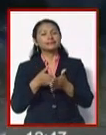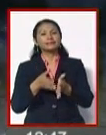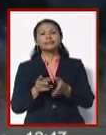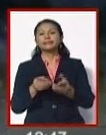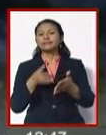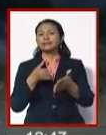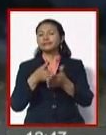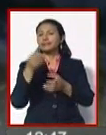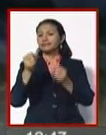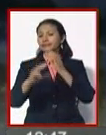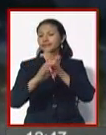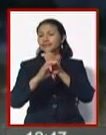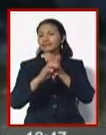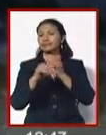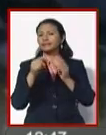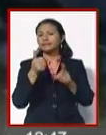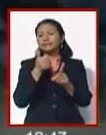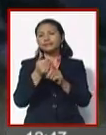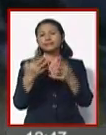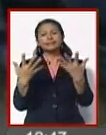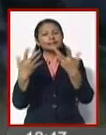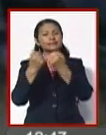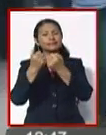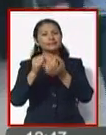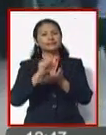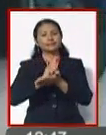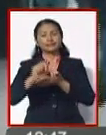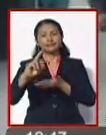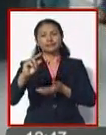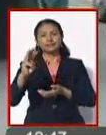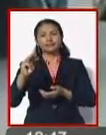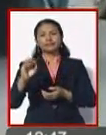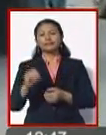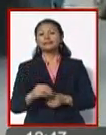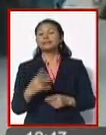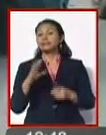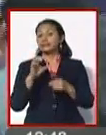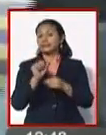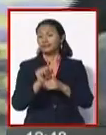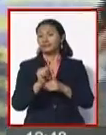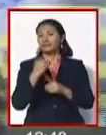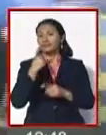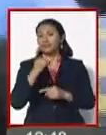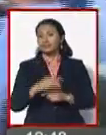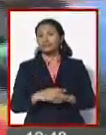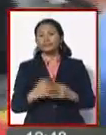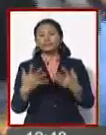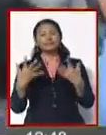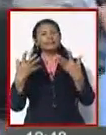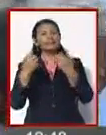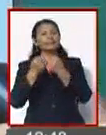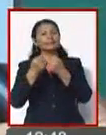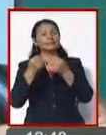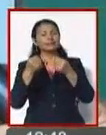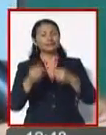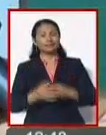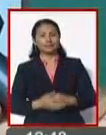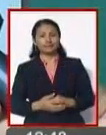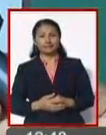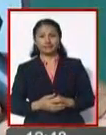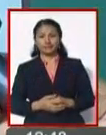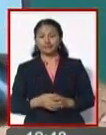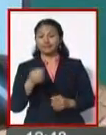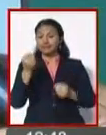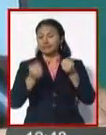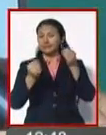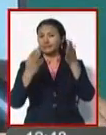a favor del conductor del camión quien atropelló a un menonita en San Ramón. Él será cautelado por el delito de homicidio en accidente de tránsito. El conductor